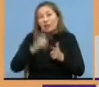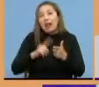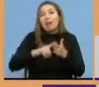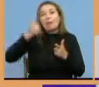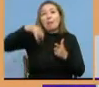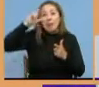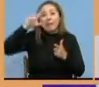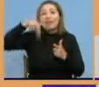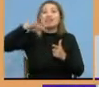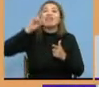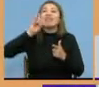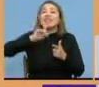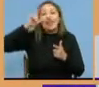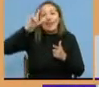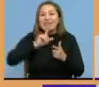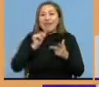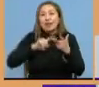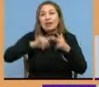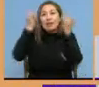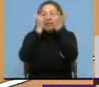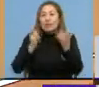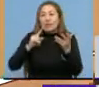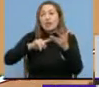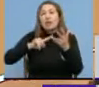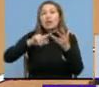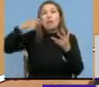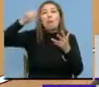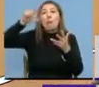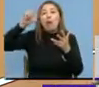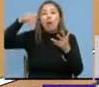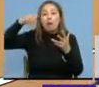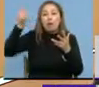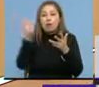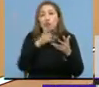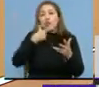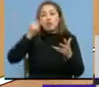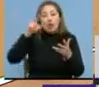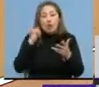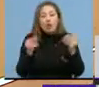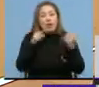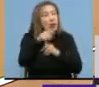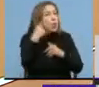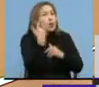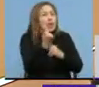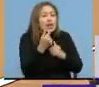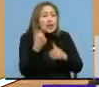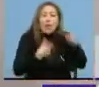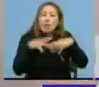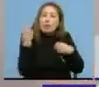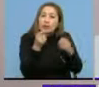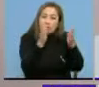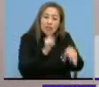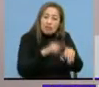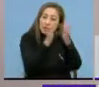mendieta de la esperanza y de palmasola qué es lo que más rescato a usted de todo este